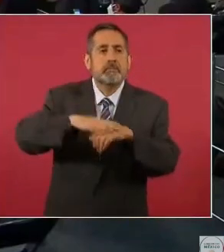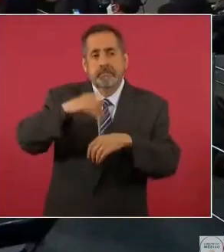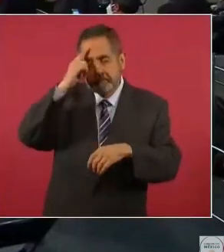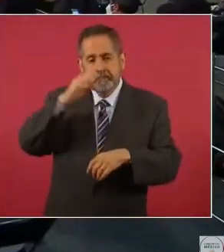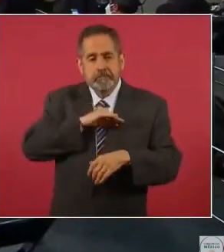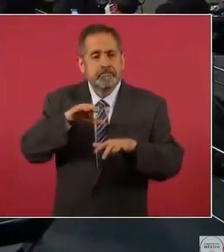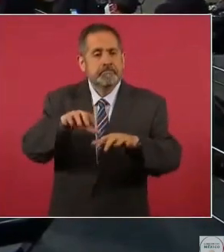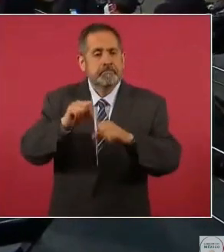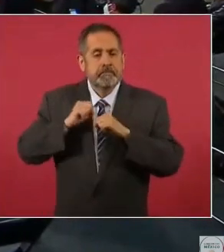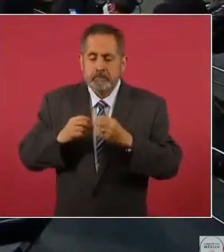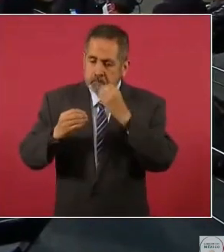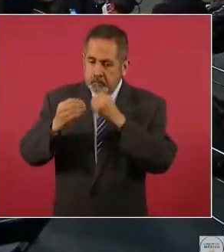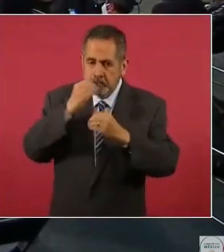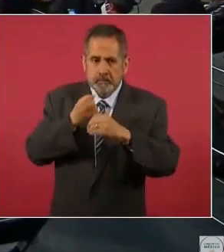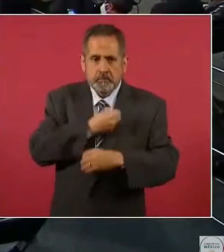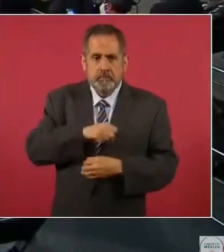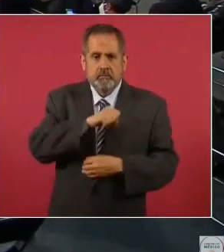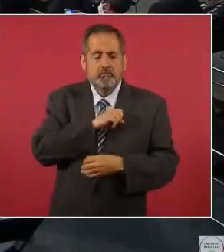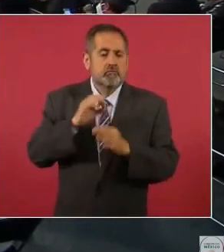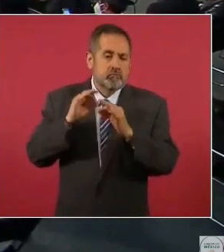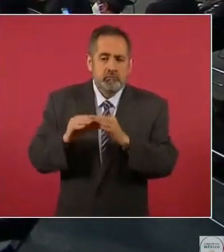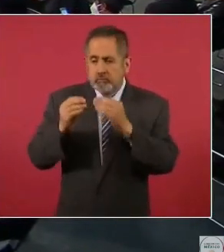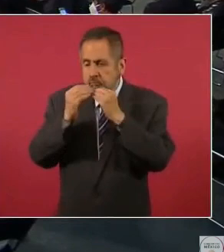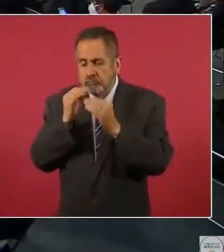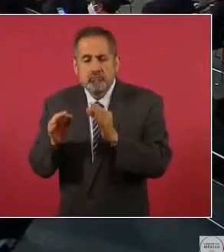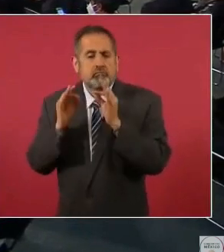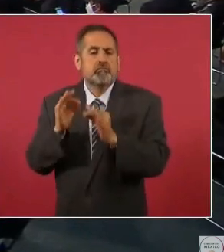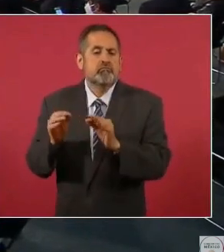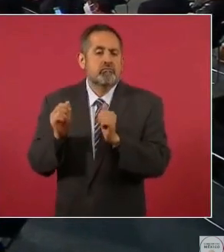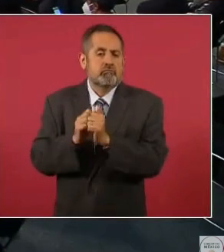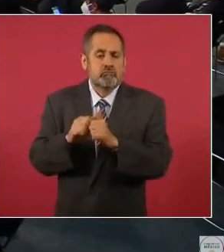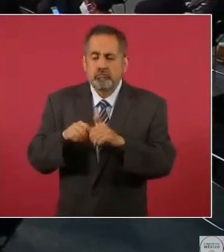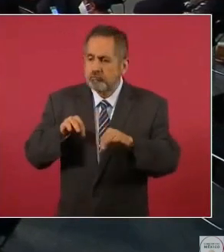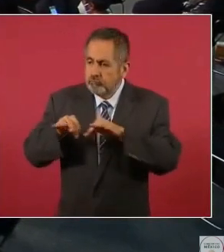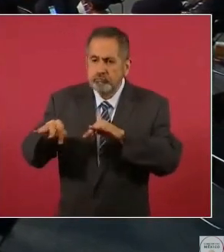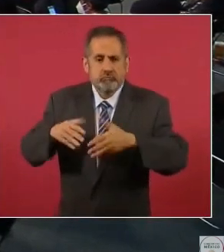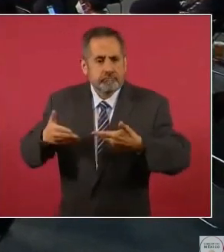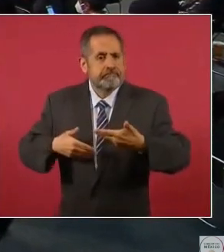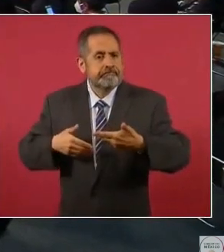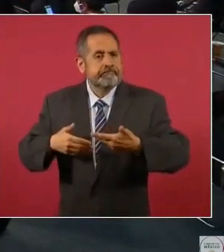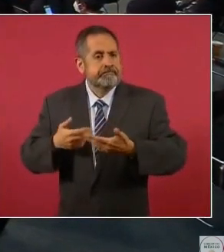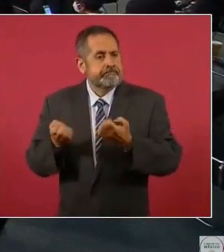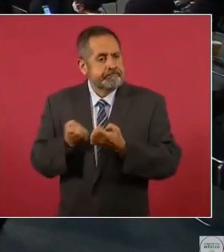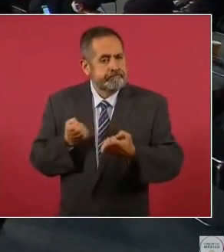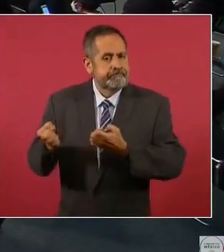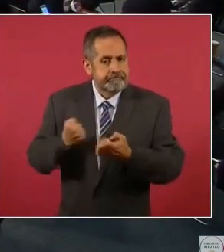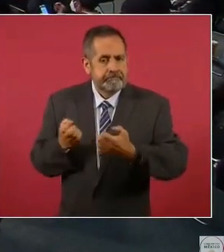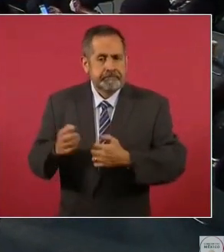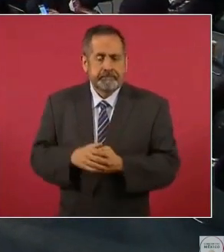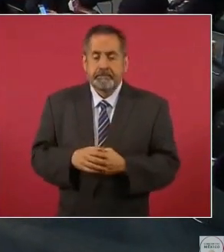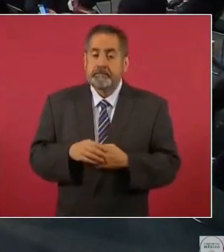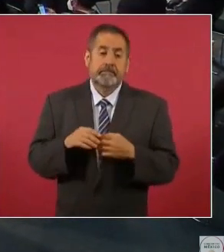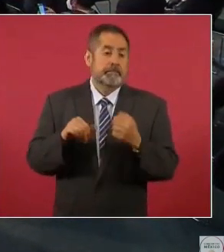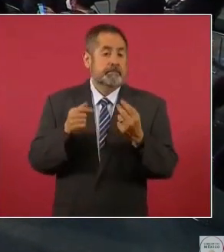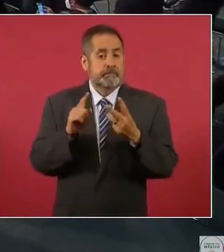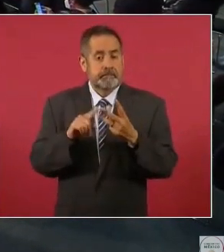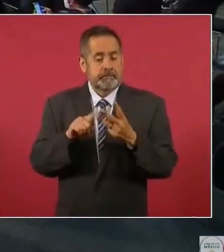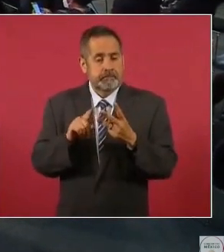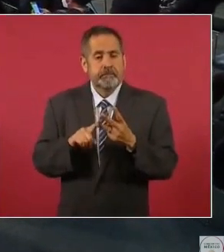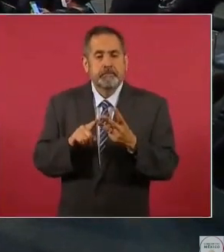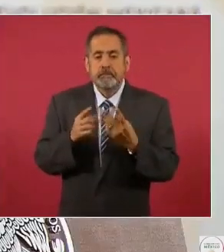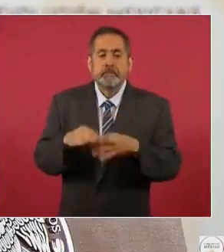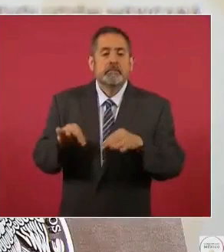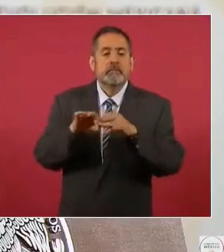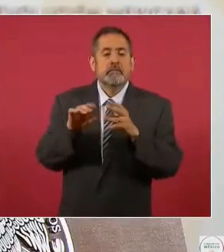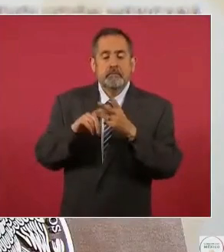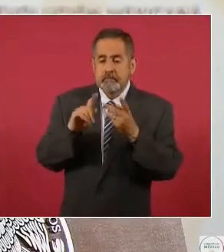tener estilos de vida saludable, tanto en dieta como en actividad física. Pero ese no es el único, el componente muy importante